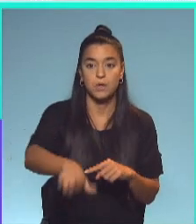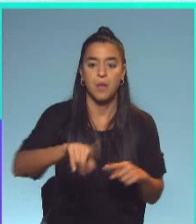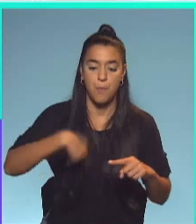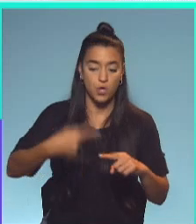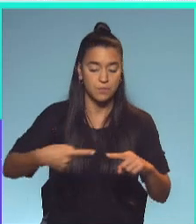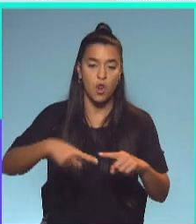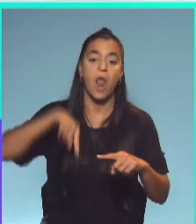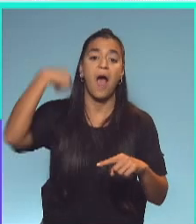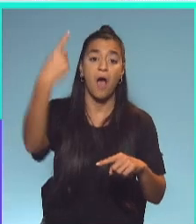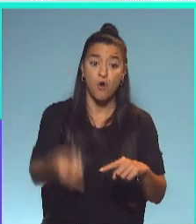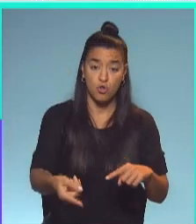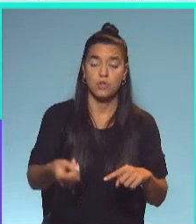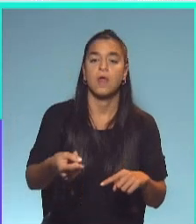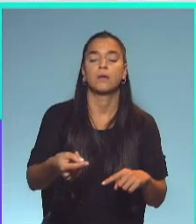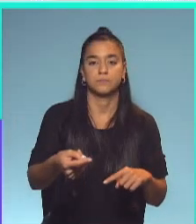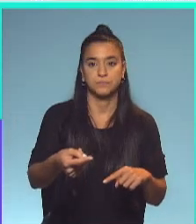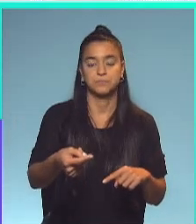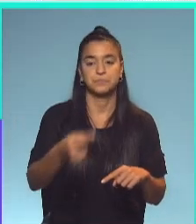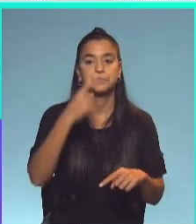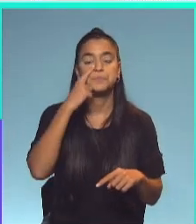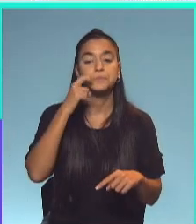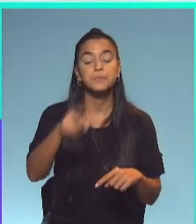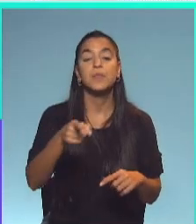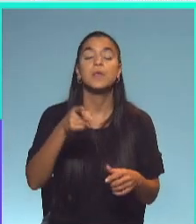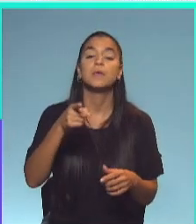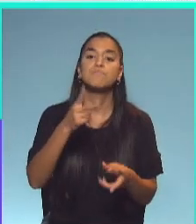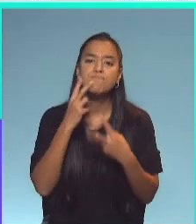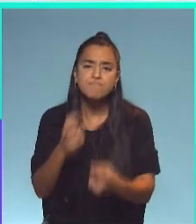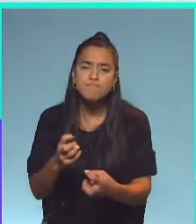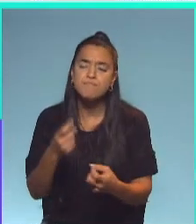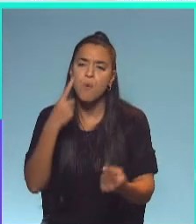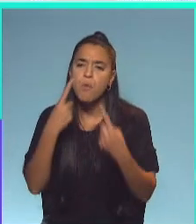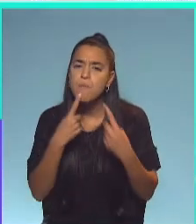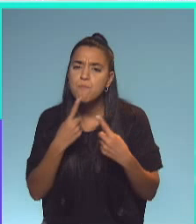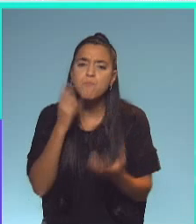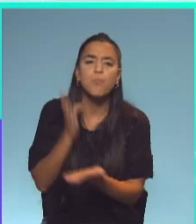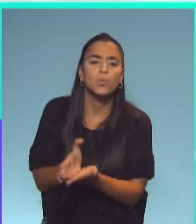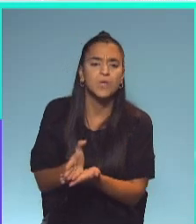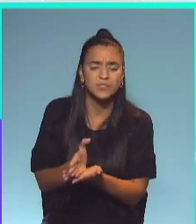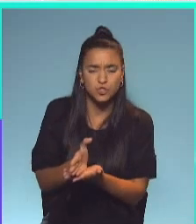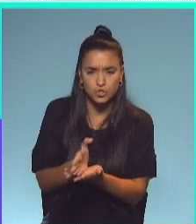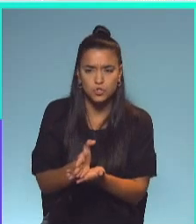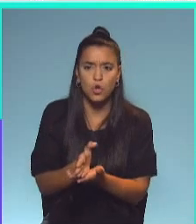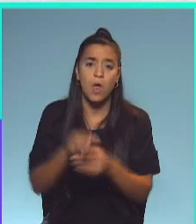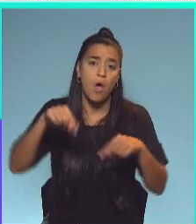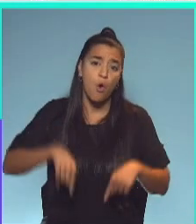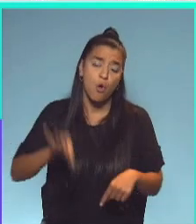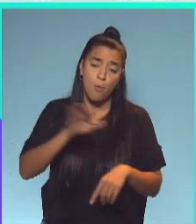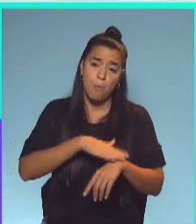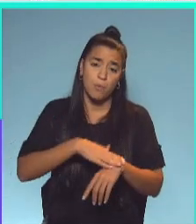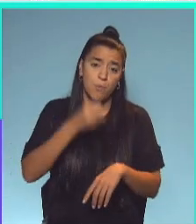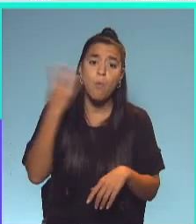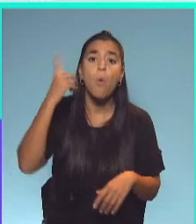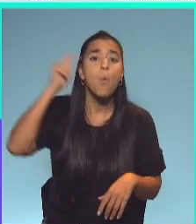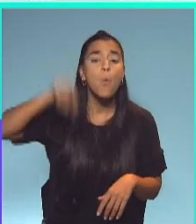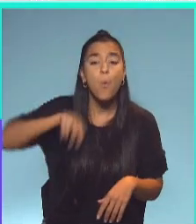que viene, sino la semana entrante. Y la imputación cabe ahora o en el momento en que sea, porque la jueza